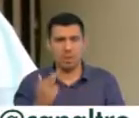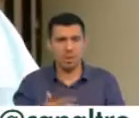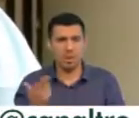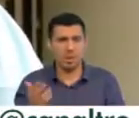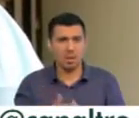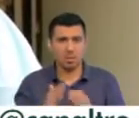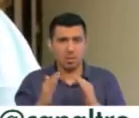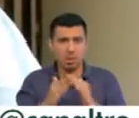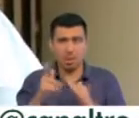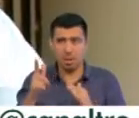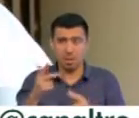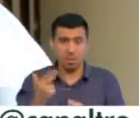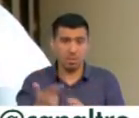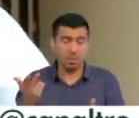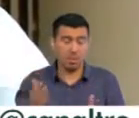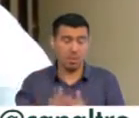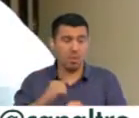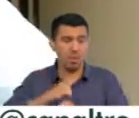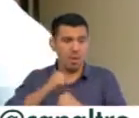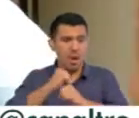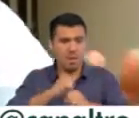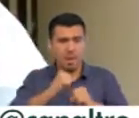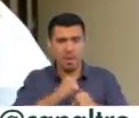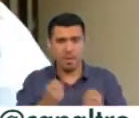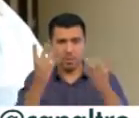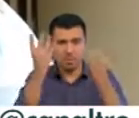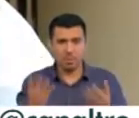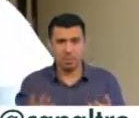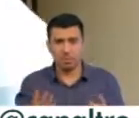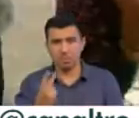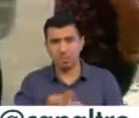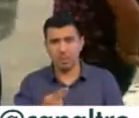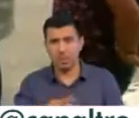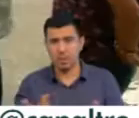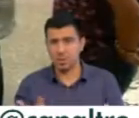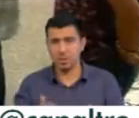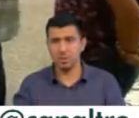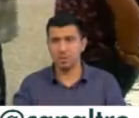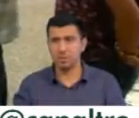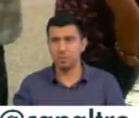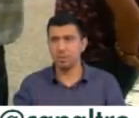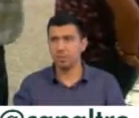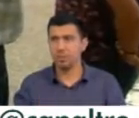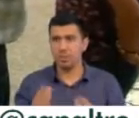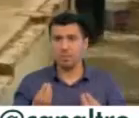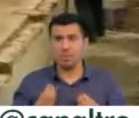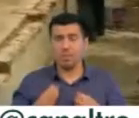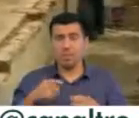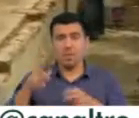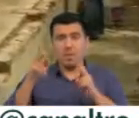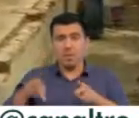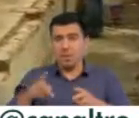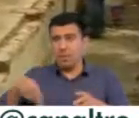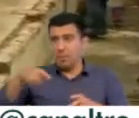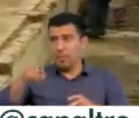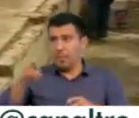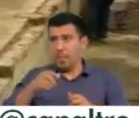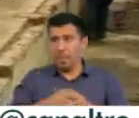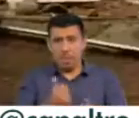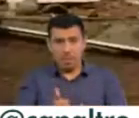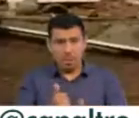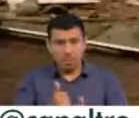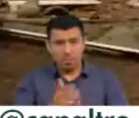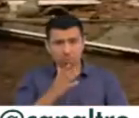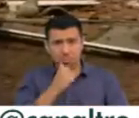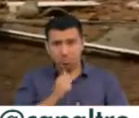nos dejaron en riesgo al tumbar no esto esa cuestión aquí nos dejaron entre de comida según habitantes del sector no recibe ninguna ayuda